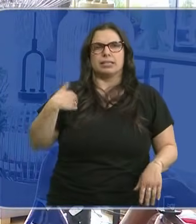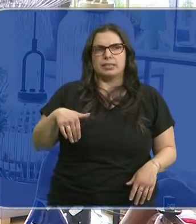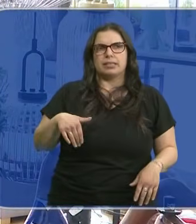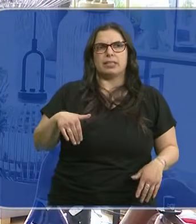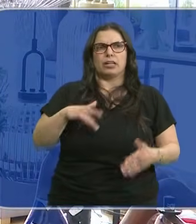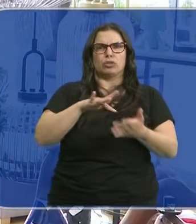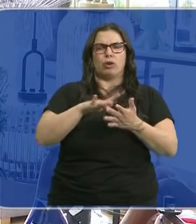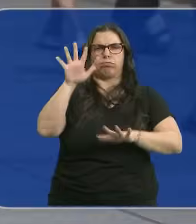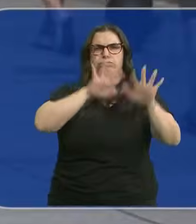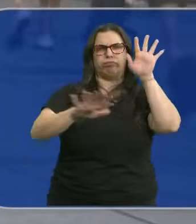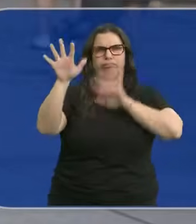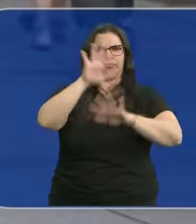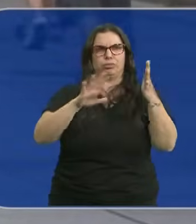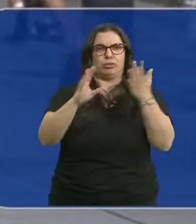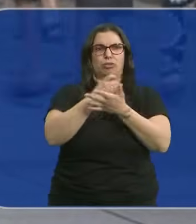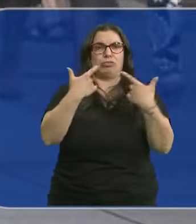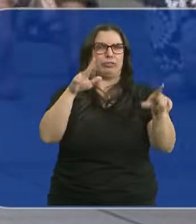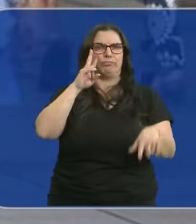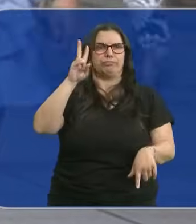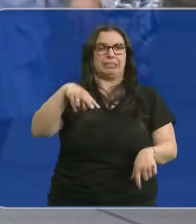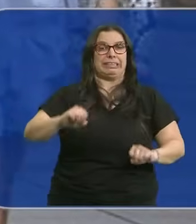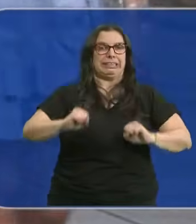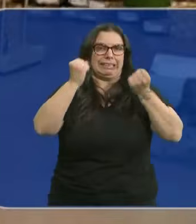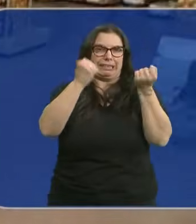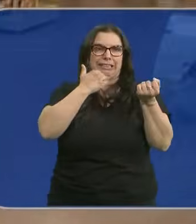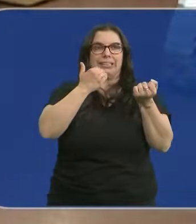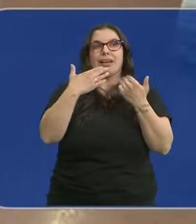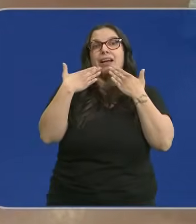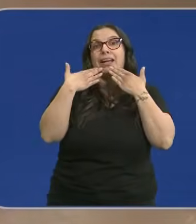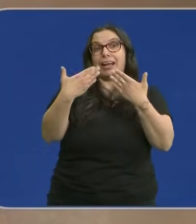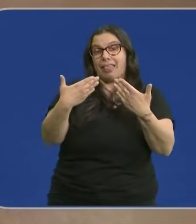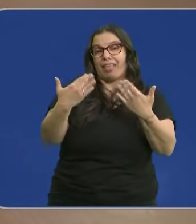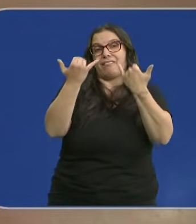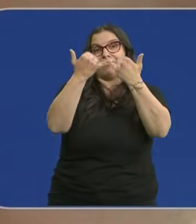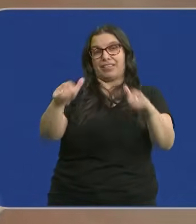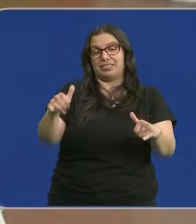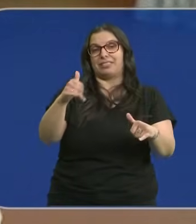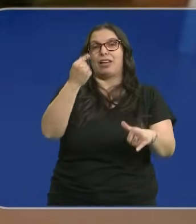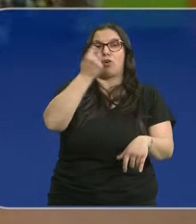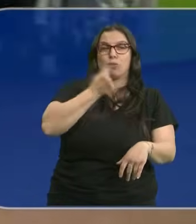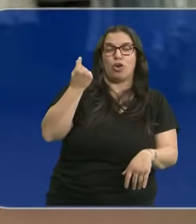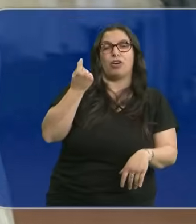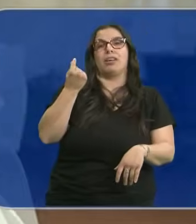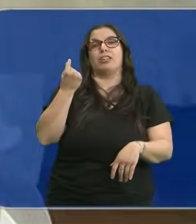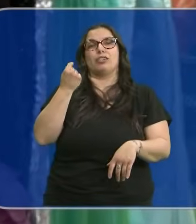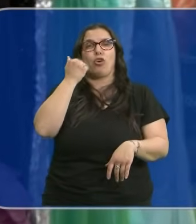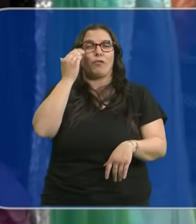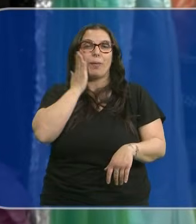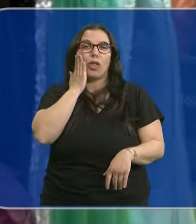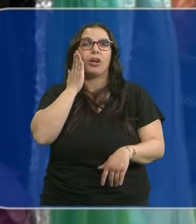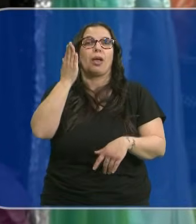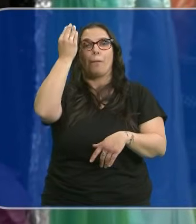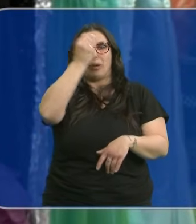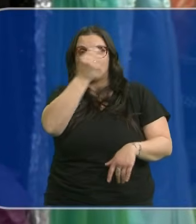las cosas están muy revueltas. El sector reconoce que están salvando la campaña gracias a las celebraciones, comuniones, confirmaciones o bautizos que